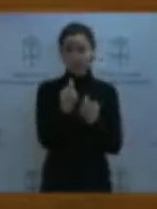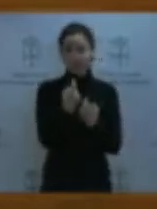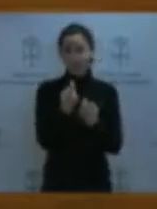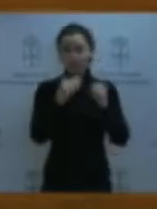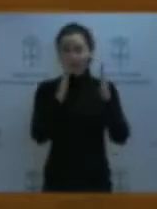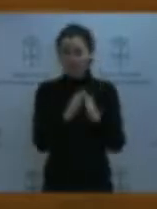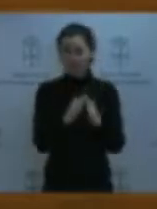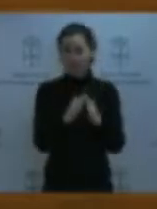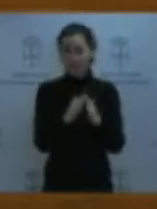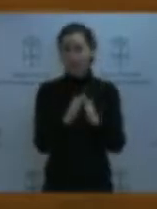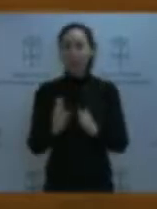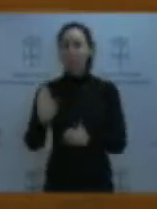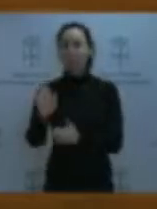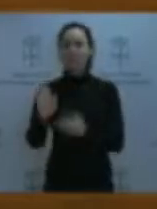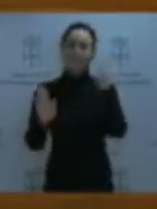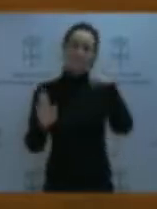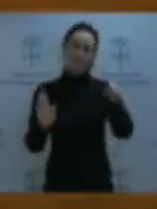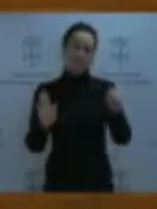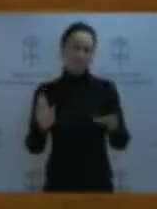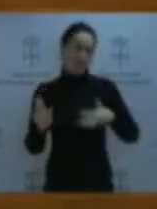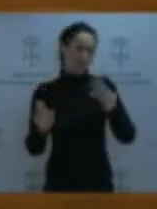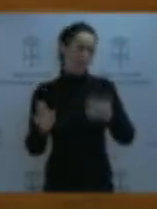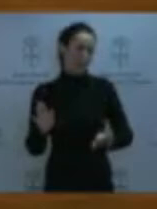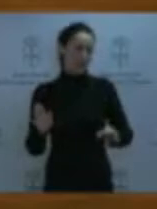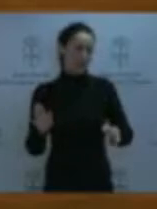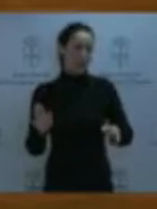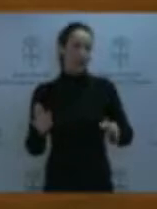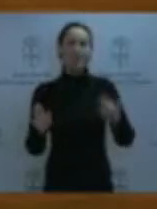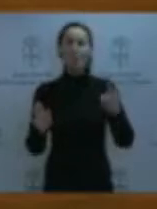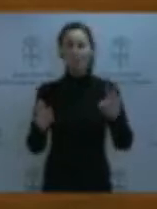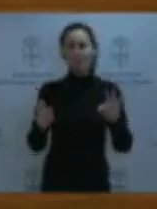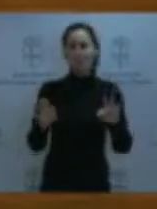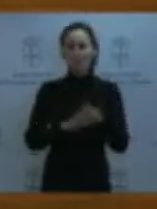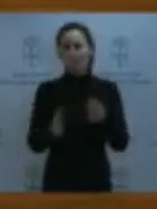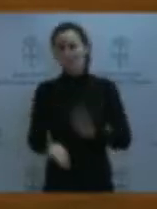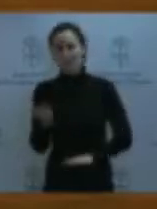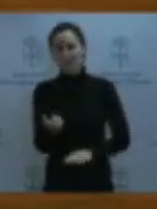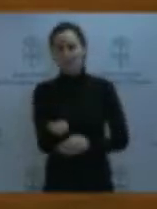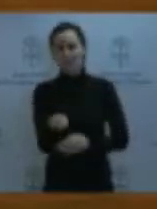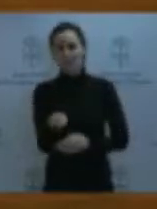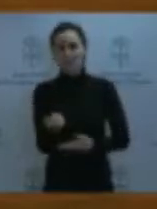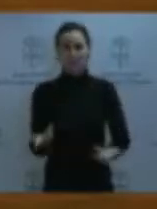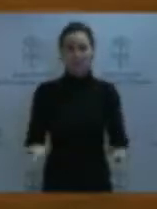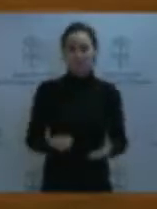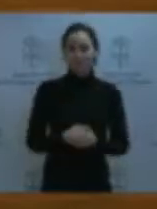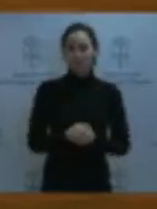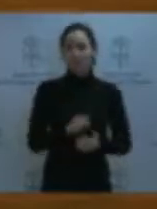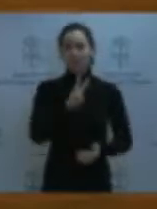y quienes la ofrecen saben perfectamente que juegan con ventaja ante esa situación. De las 36